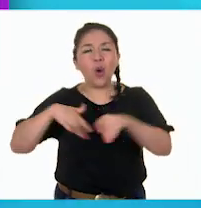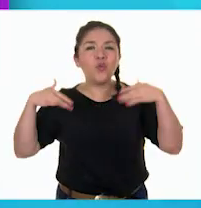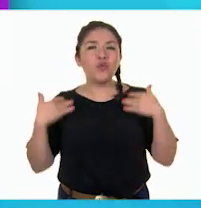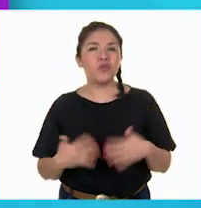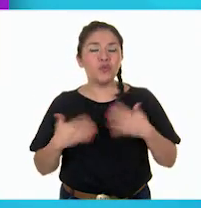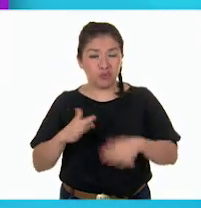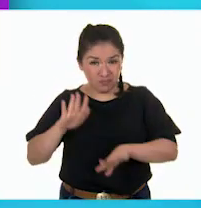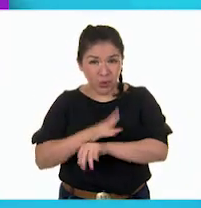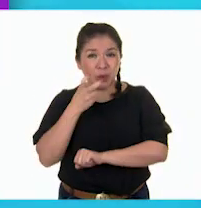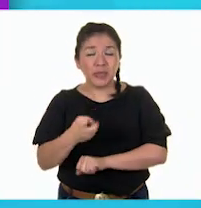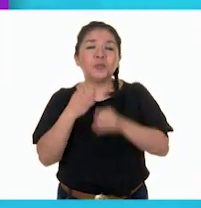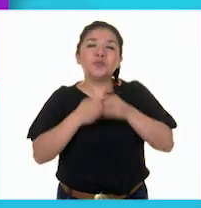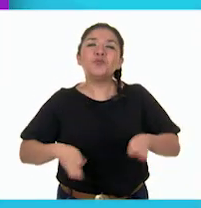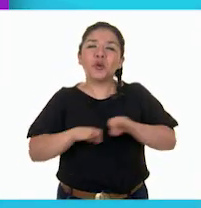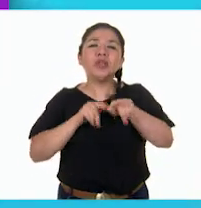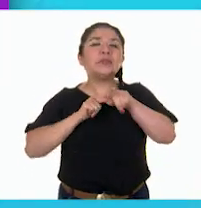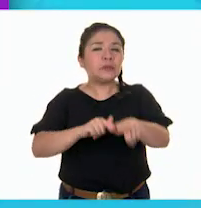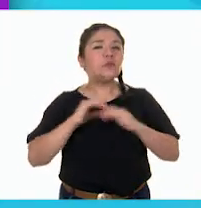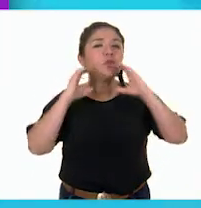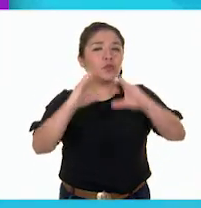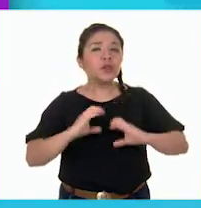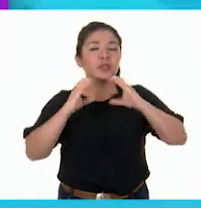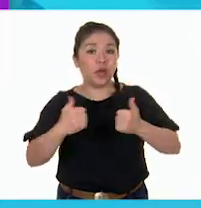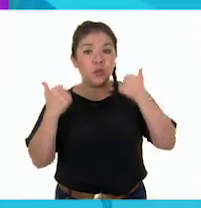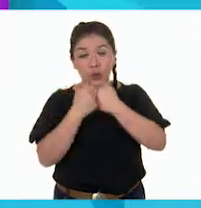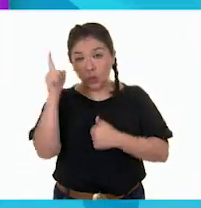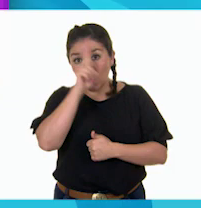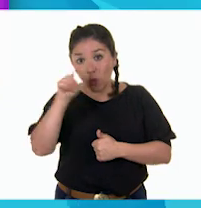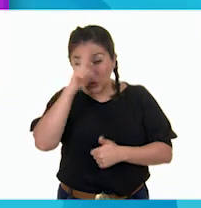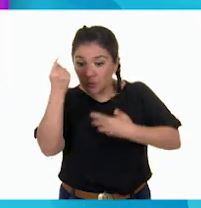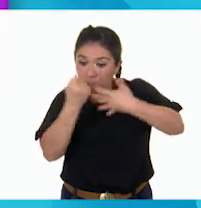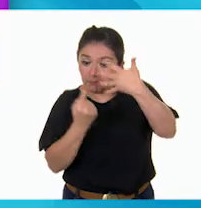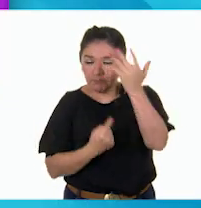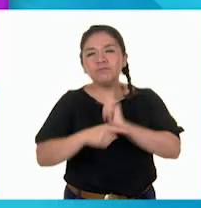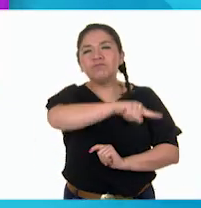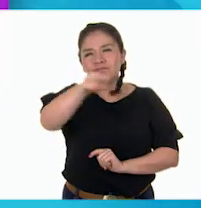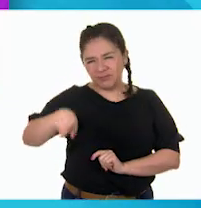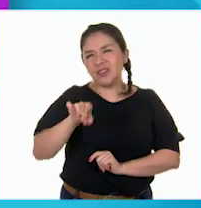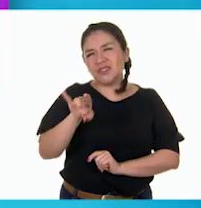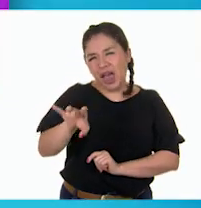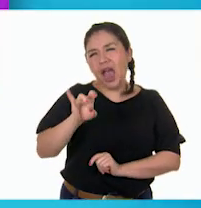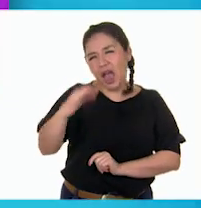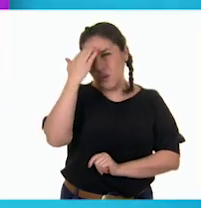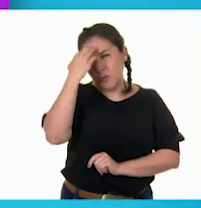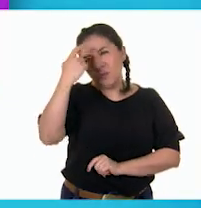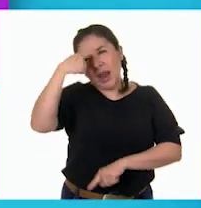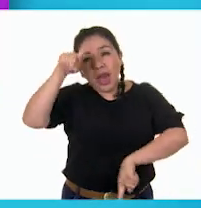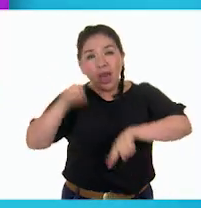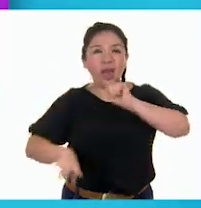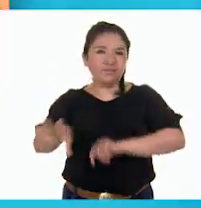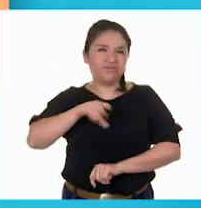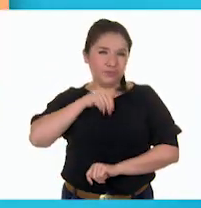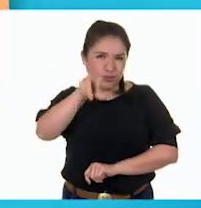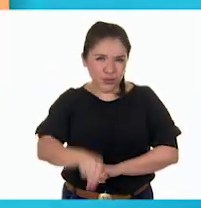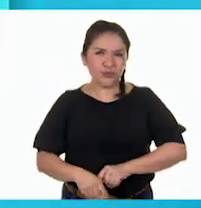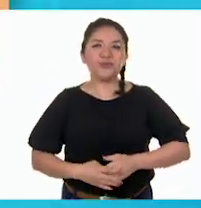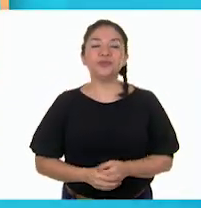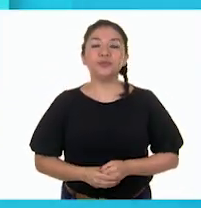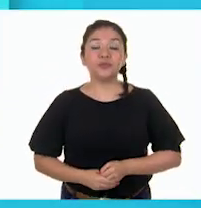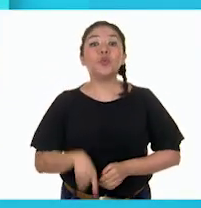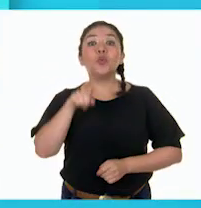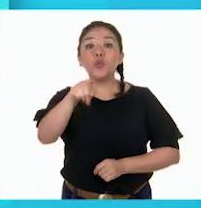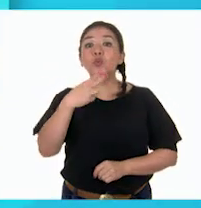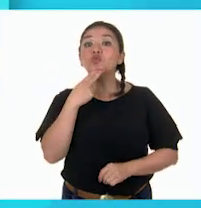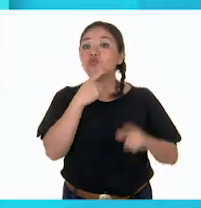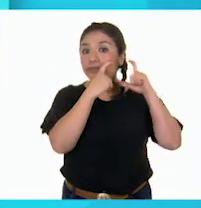personas. Por eso hay que continuar cuidándonos siguiendo las buenas prácticas que ya todos conocemos para evitar contagiarnos.